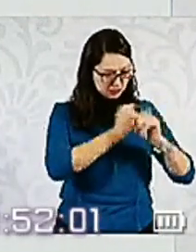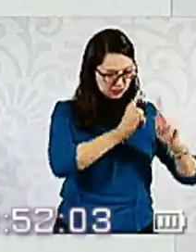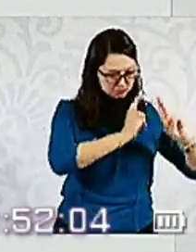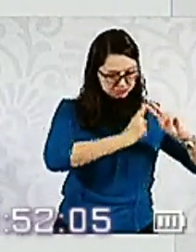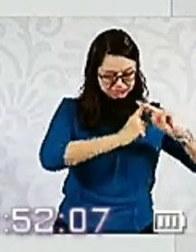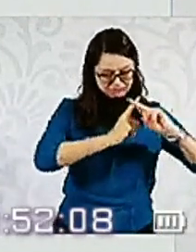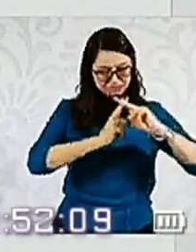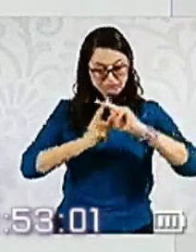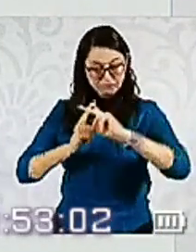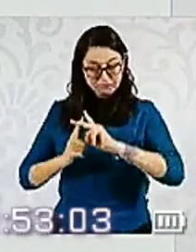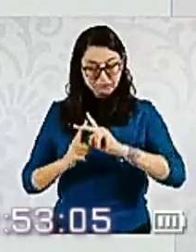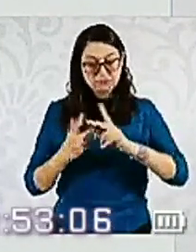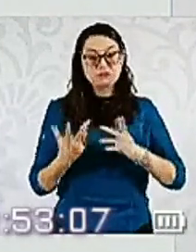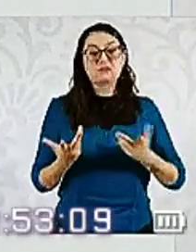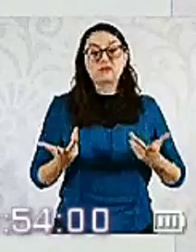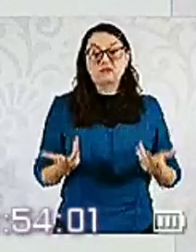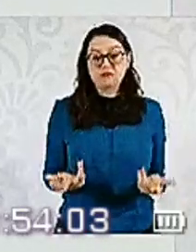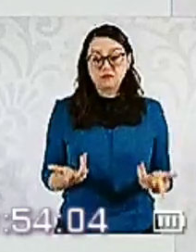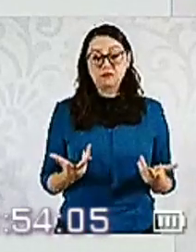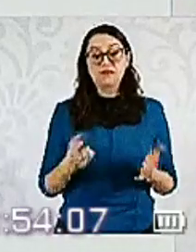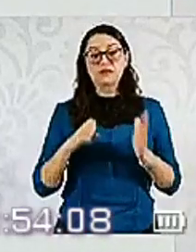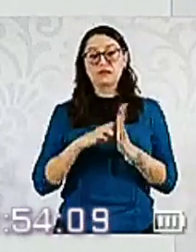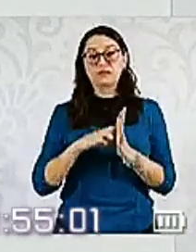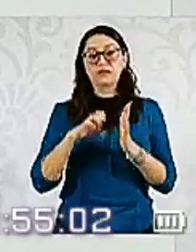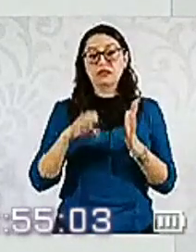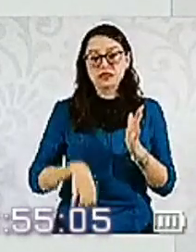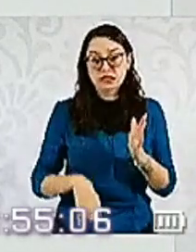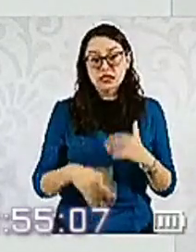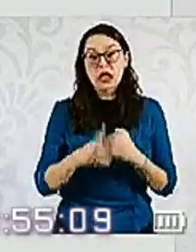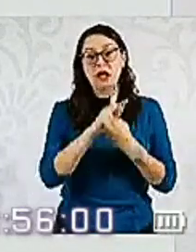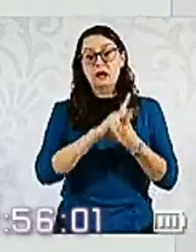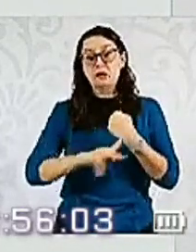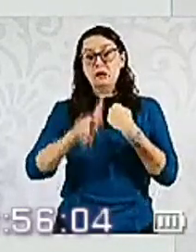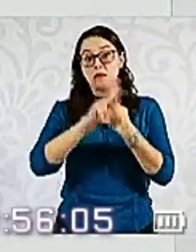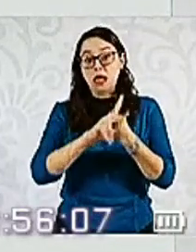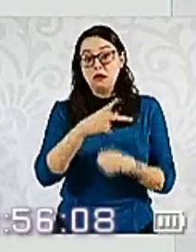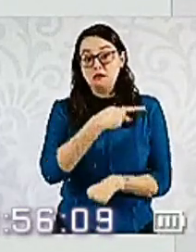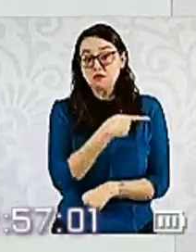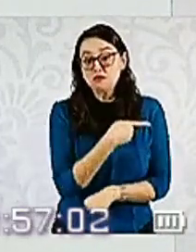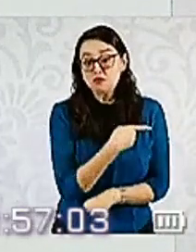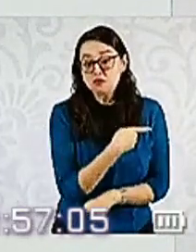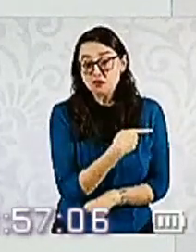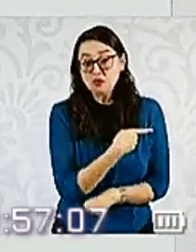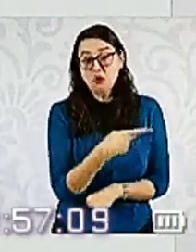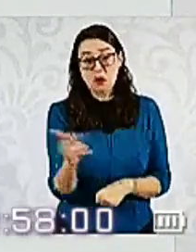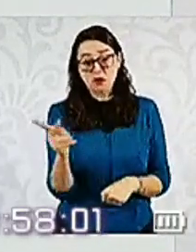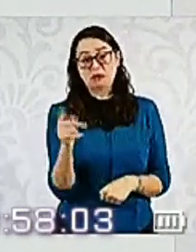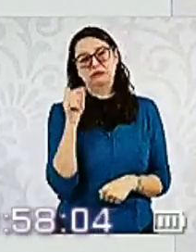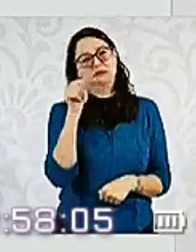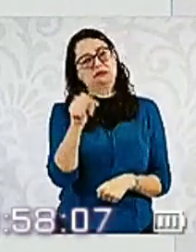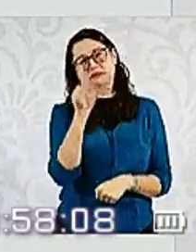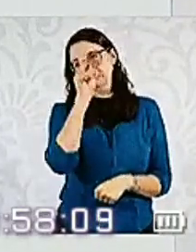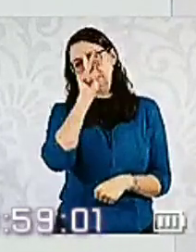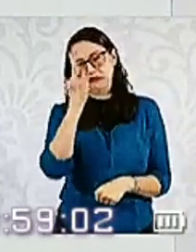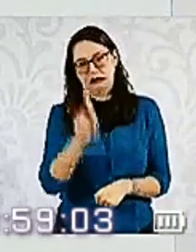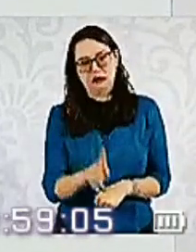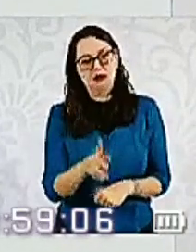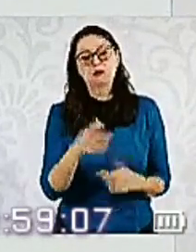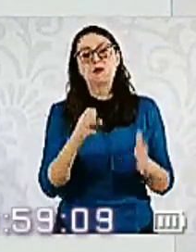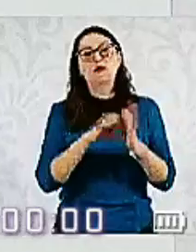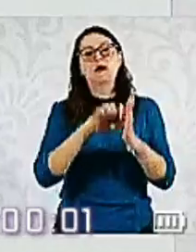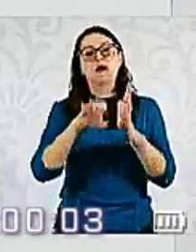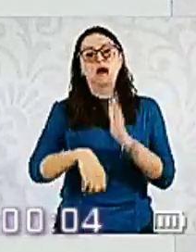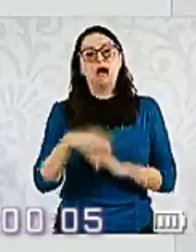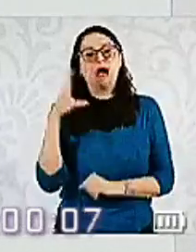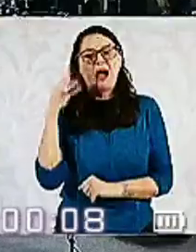Por ejemplo, desafortunadamente los países más pobres son los que tienen los niveles más altos de corrupción, que jalan el porcentaje, ¿no? Por ejemplo, en África las tasas